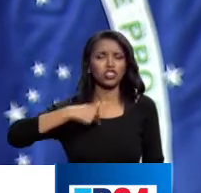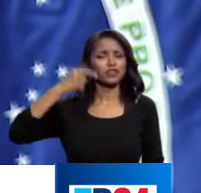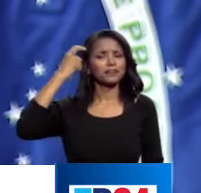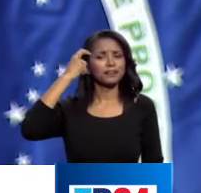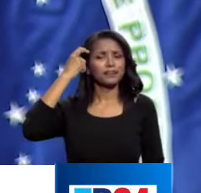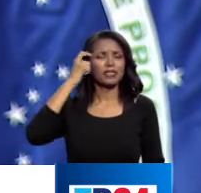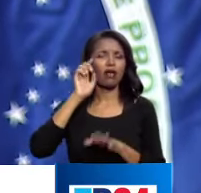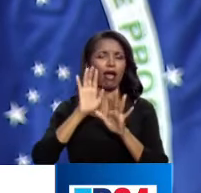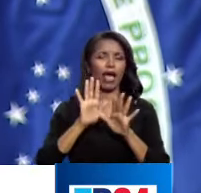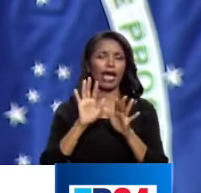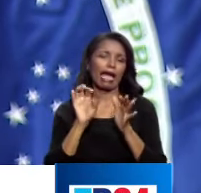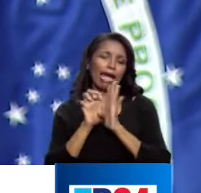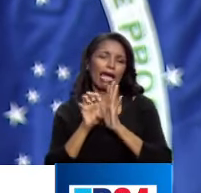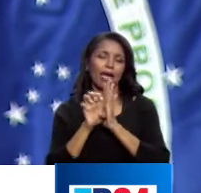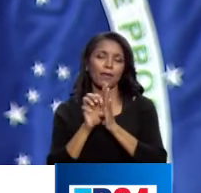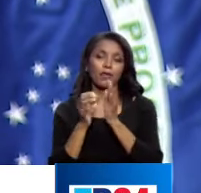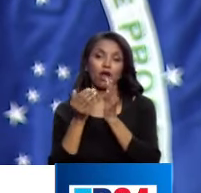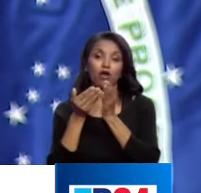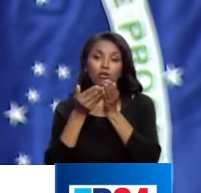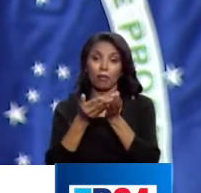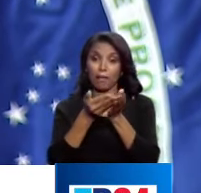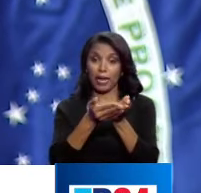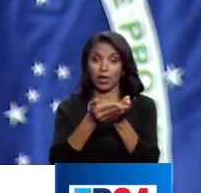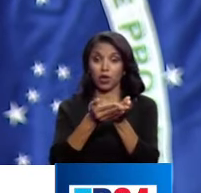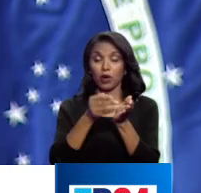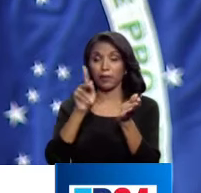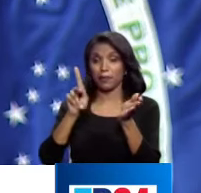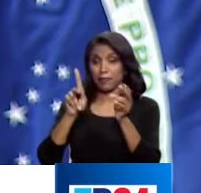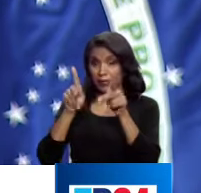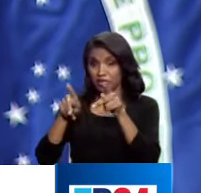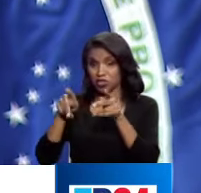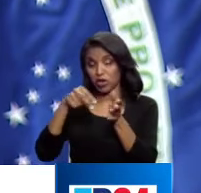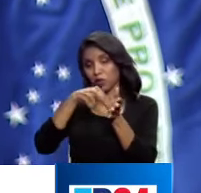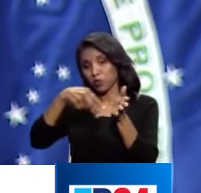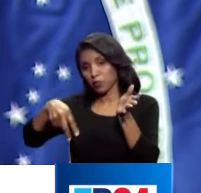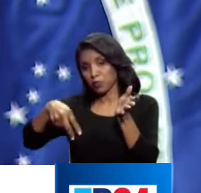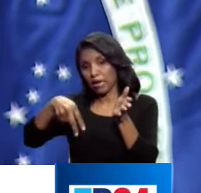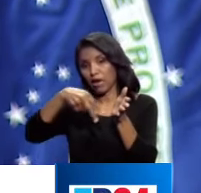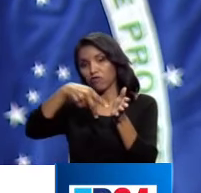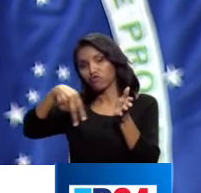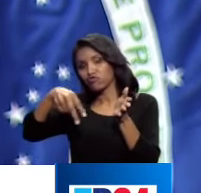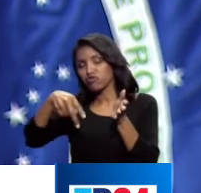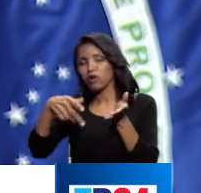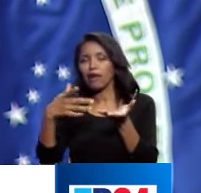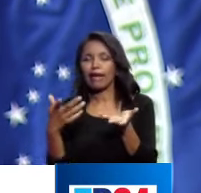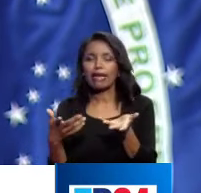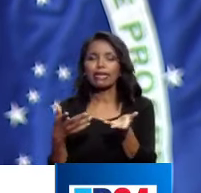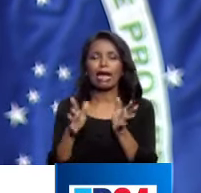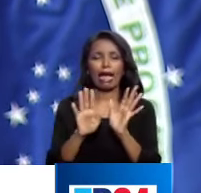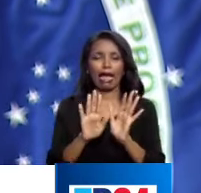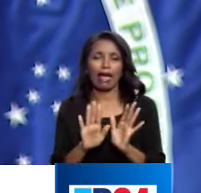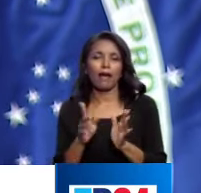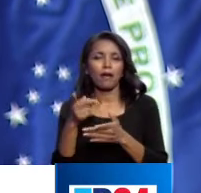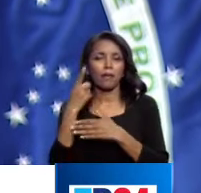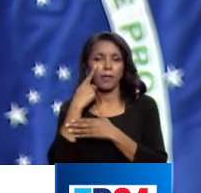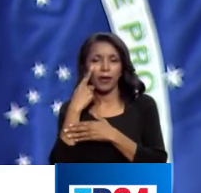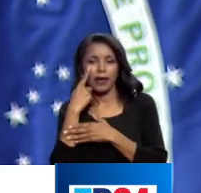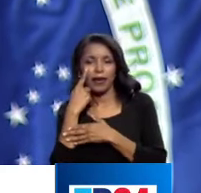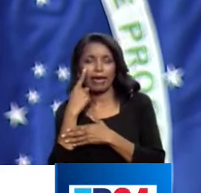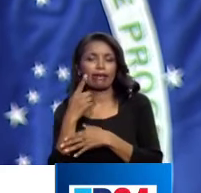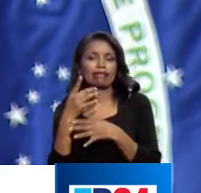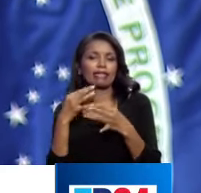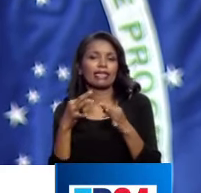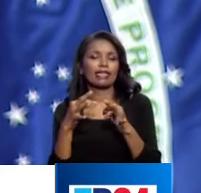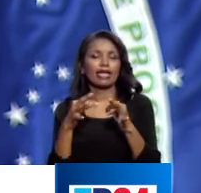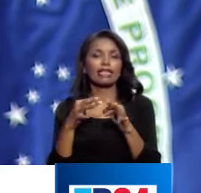donde el crucero origina en Panamá. De esa manera está comprobado que el pasajero, el turista, arriba